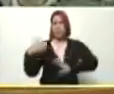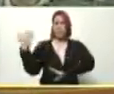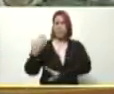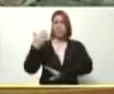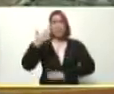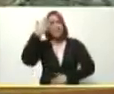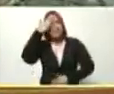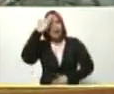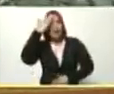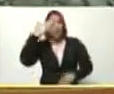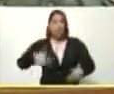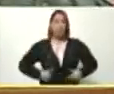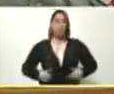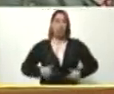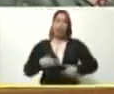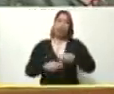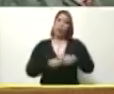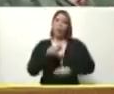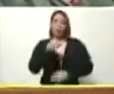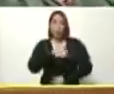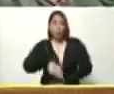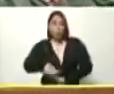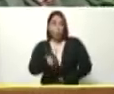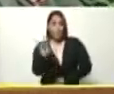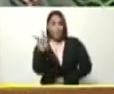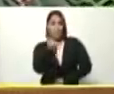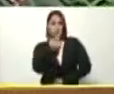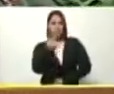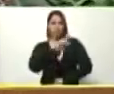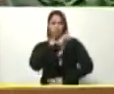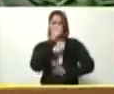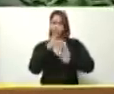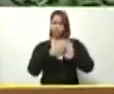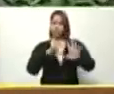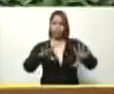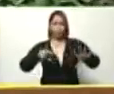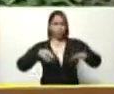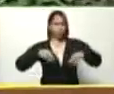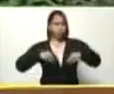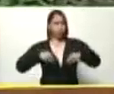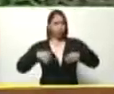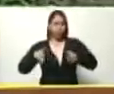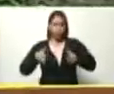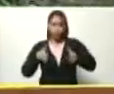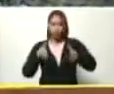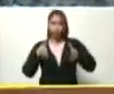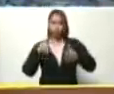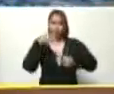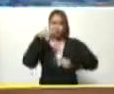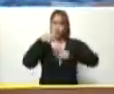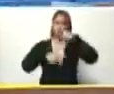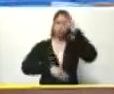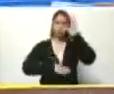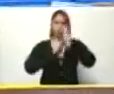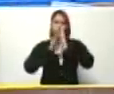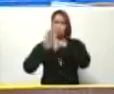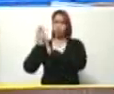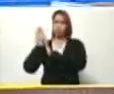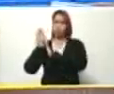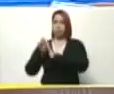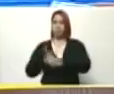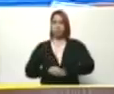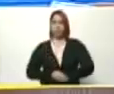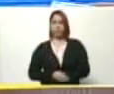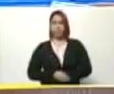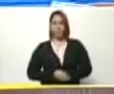el esfuerzo que ha hecho un país entero para tomar la senda de la producción,